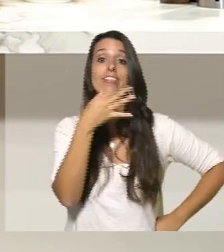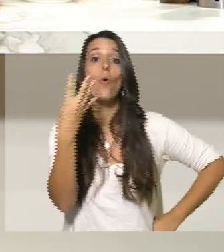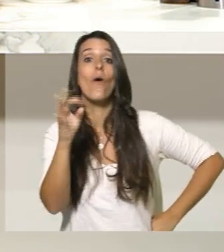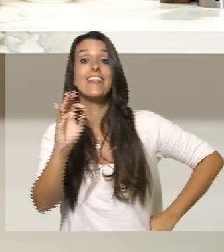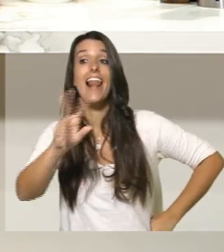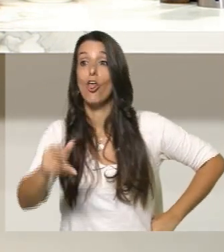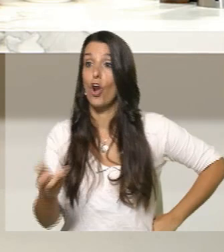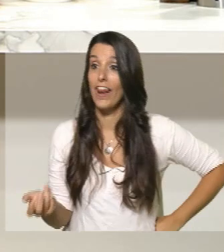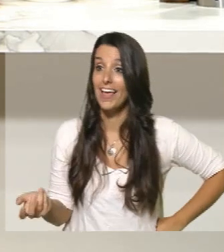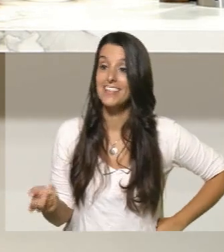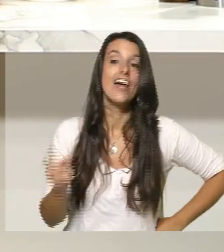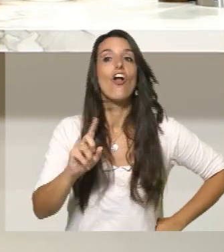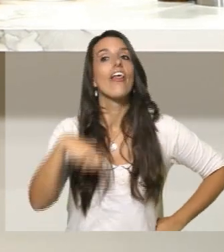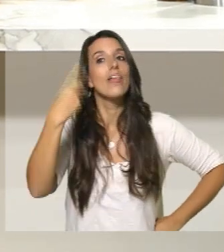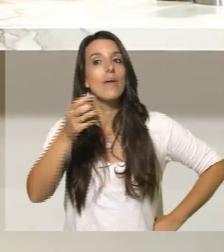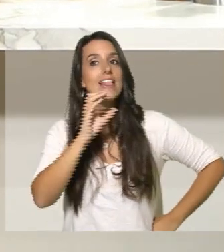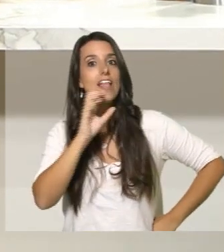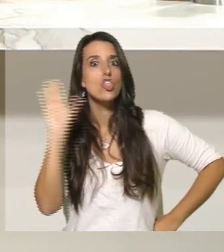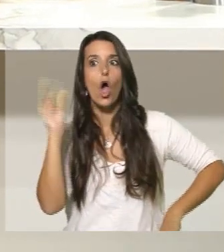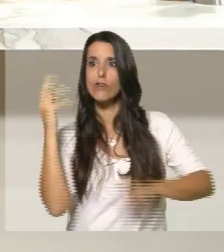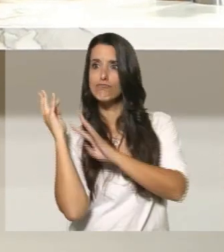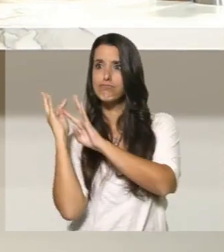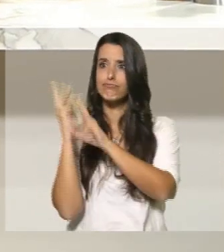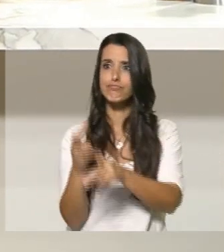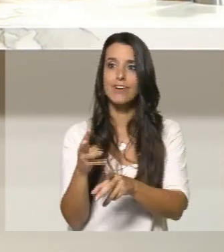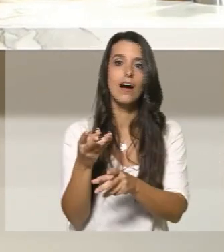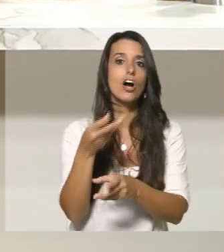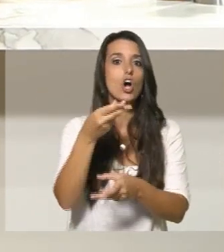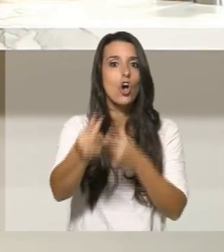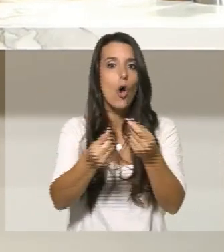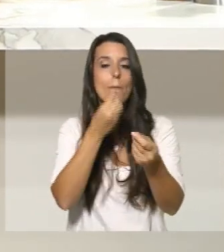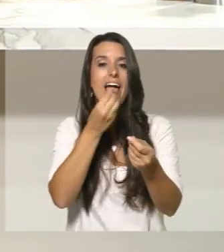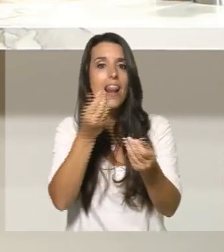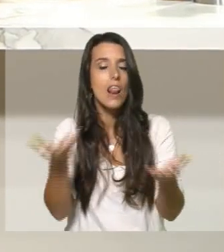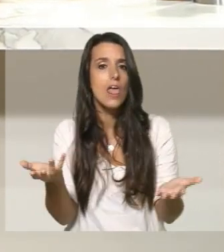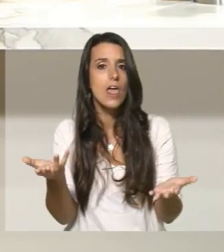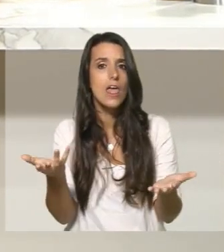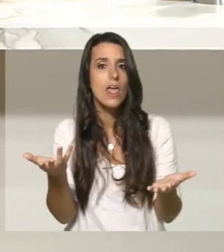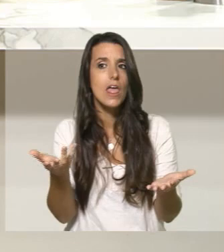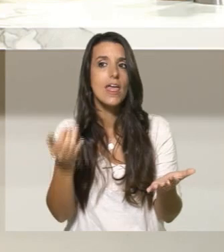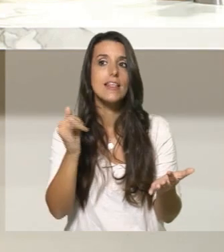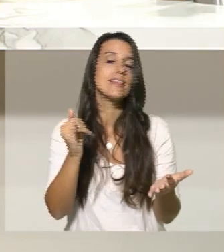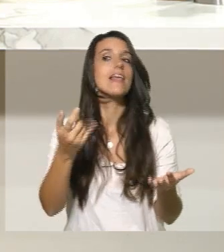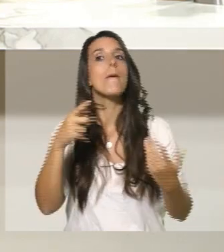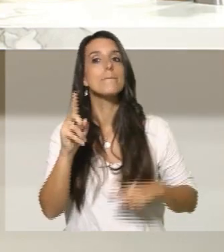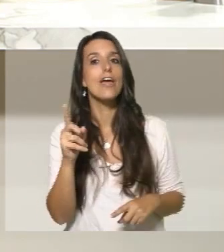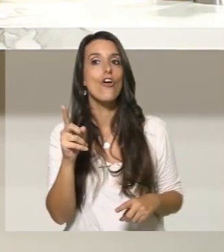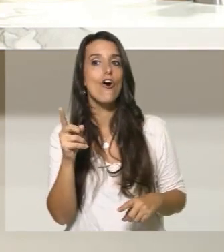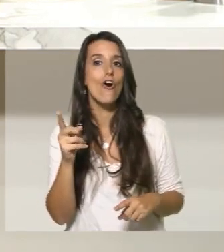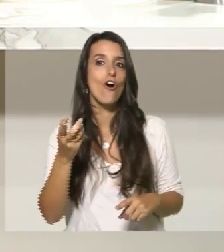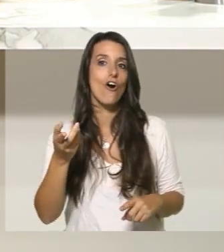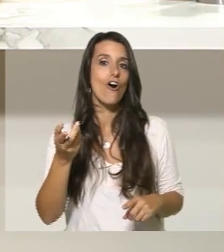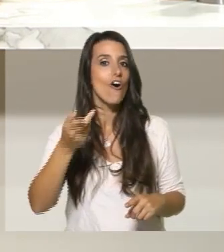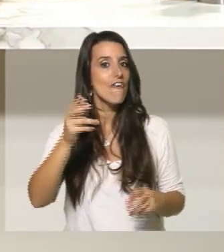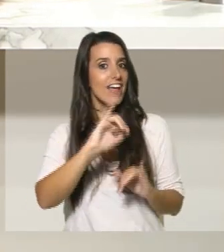Pero me parece que no fue chiste. Aparecieron después de eso, aparecieron todos juntos. Todos los ladrones. Viste que acá empieza a aparecer gente. Una cosa rara. Lo bueno es que, claro, venimos todos